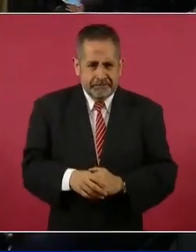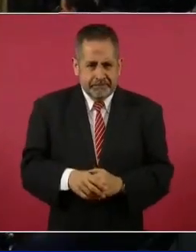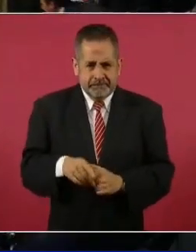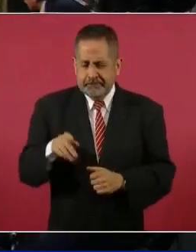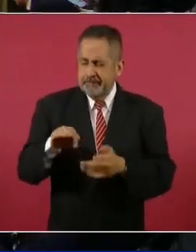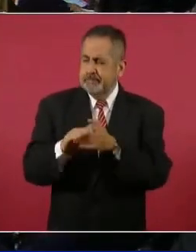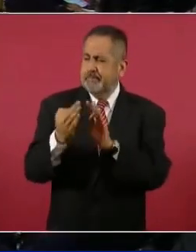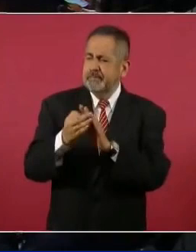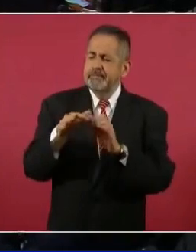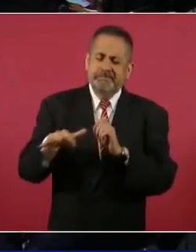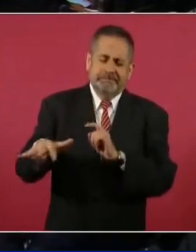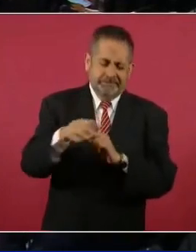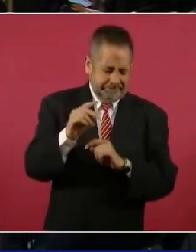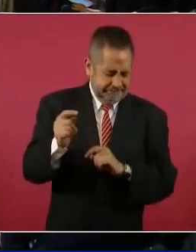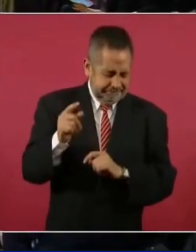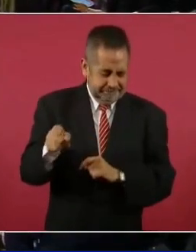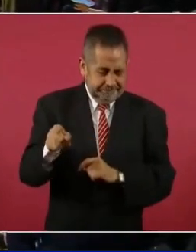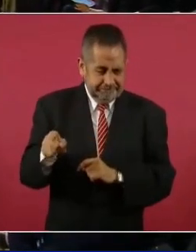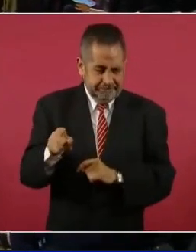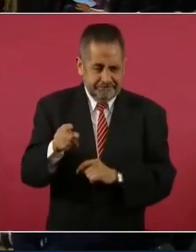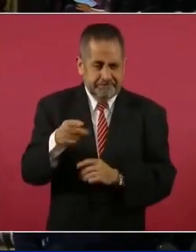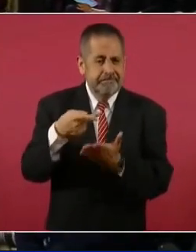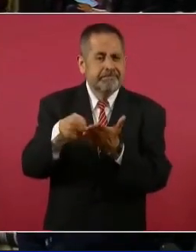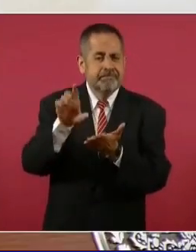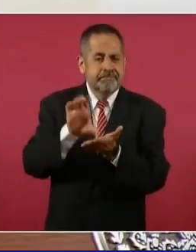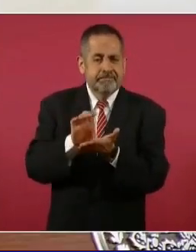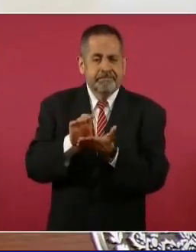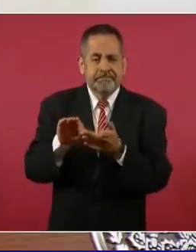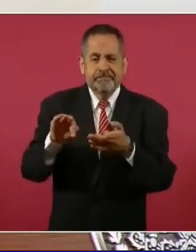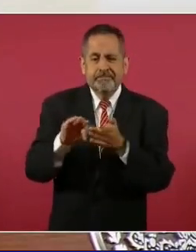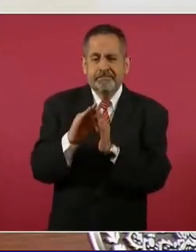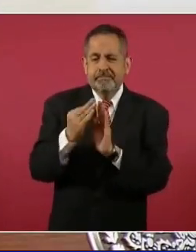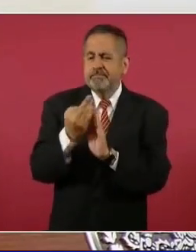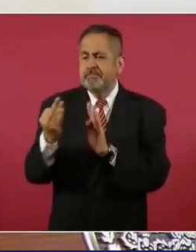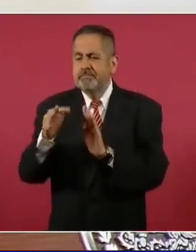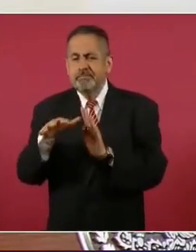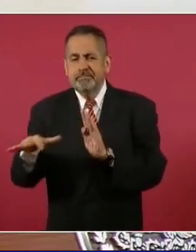ahí por Playa del Carmen,